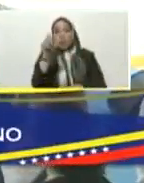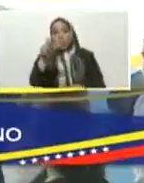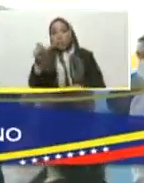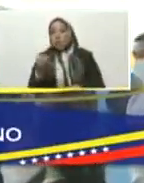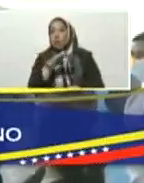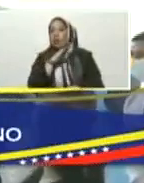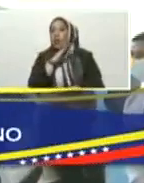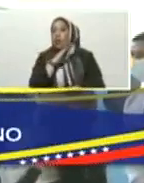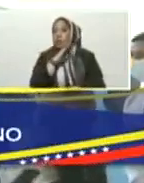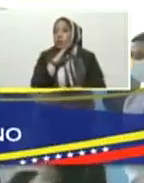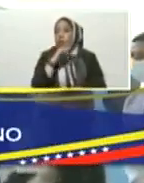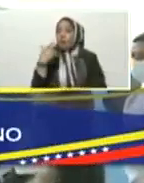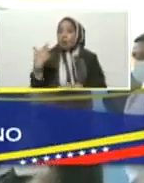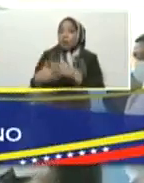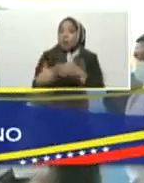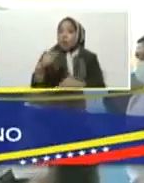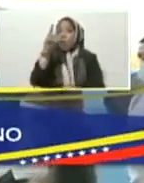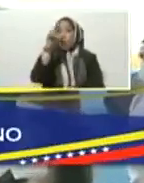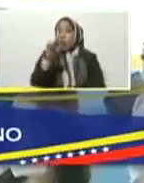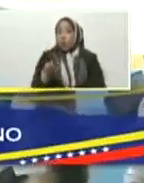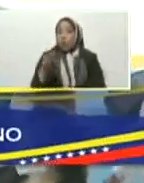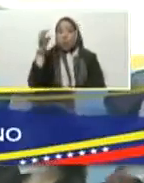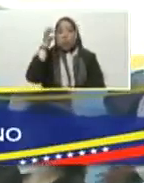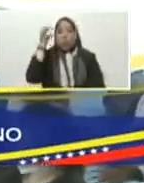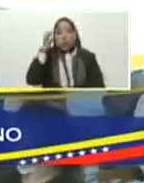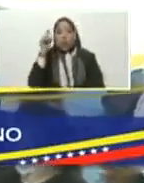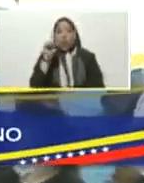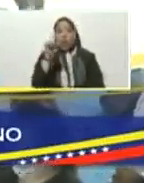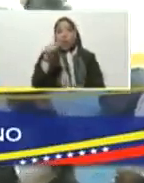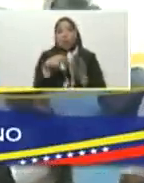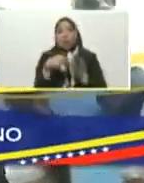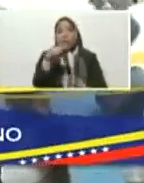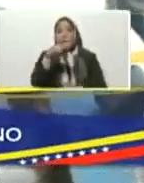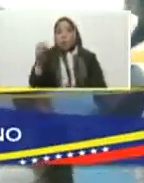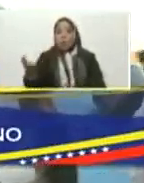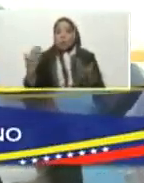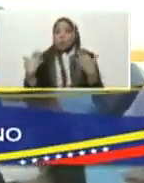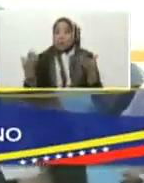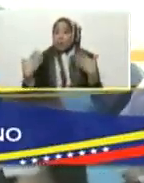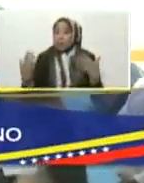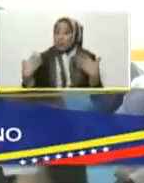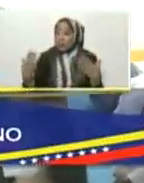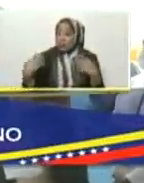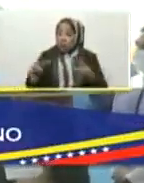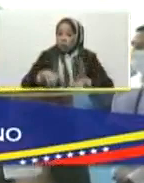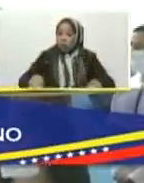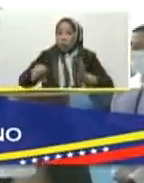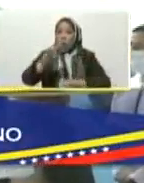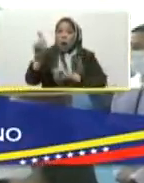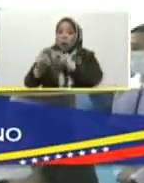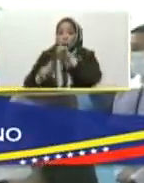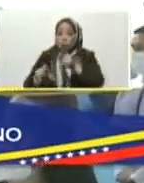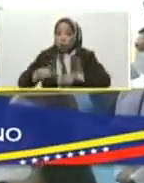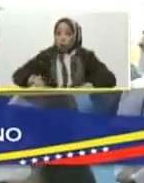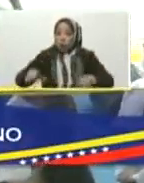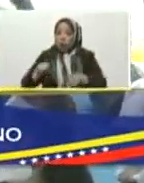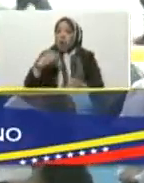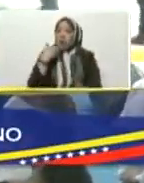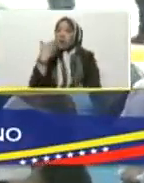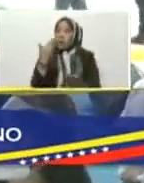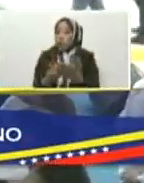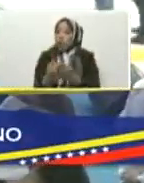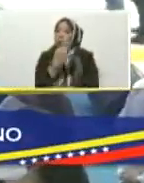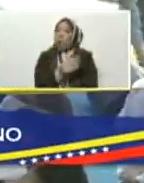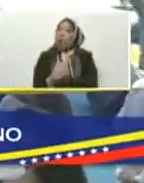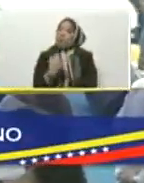día y se realizan más de 1.400 consultas por emergencia. Gracias a los trabajos de remodelación, el